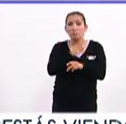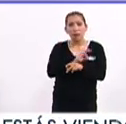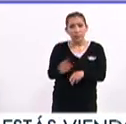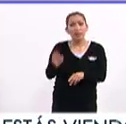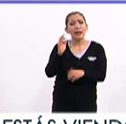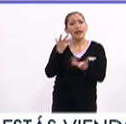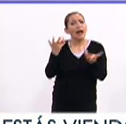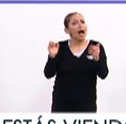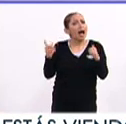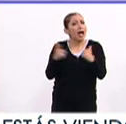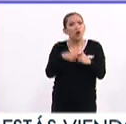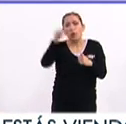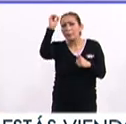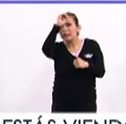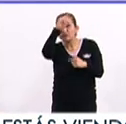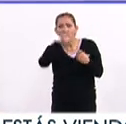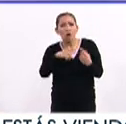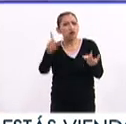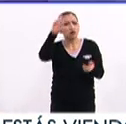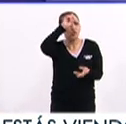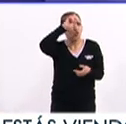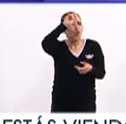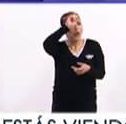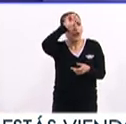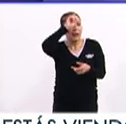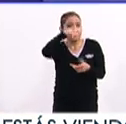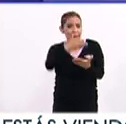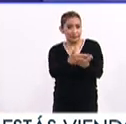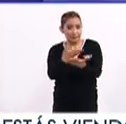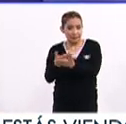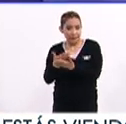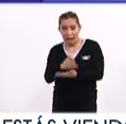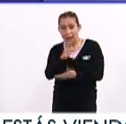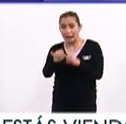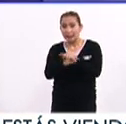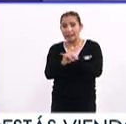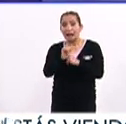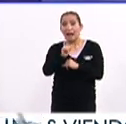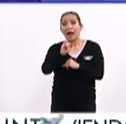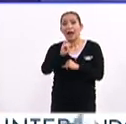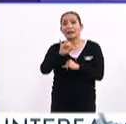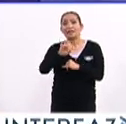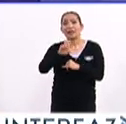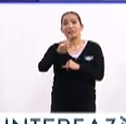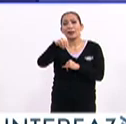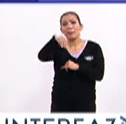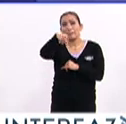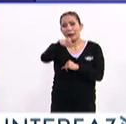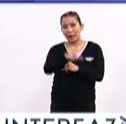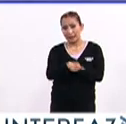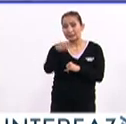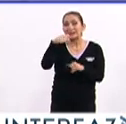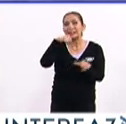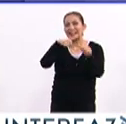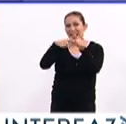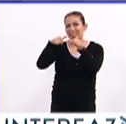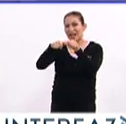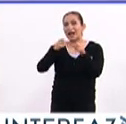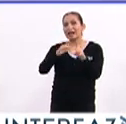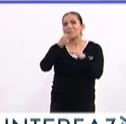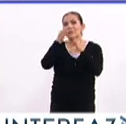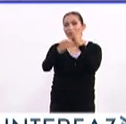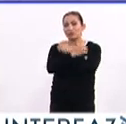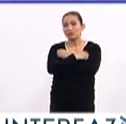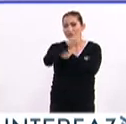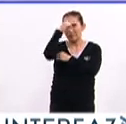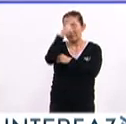pueden hacernos comentarios y sugerencias a través de las redes sociales. Nos encuentran como AIEDMX, que son las siglas de la Agencia